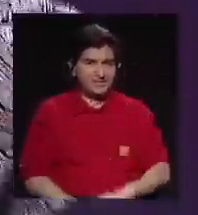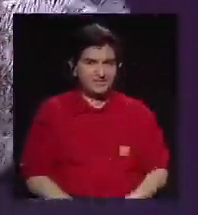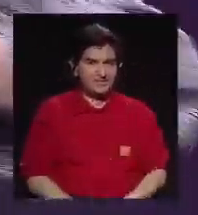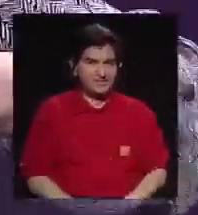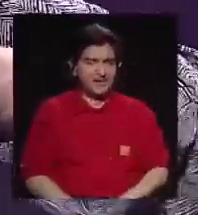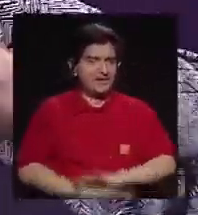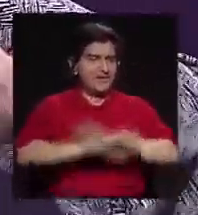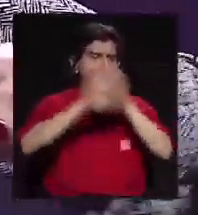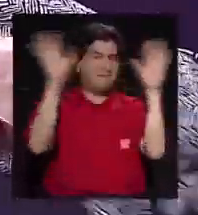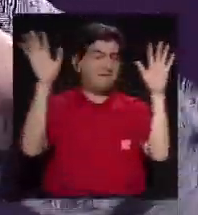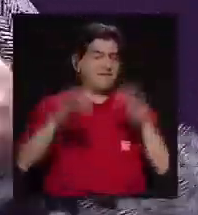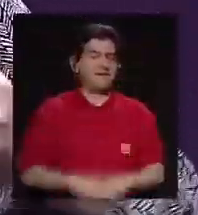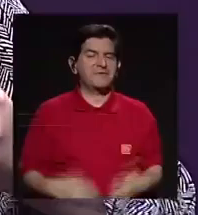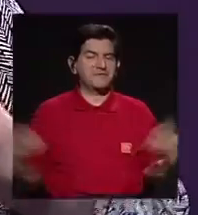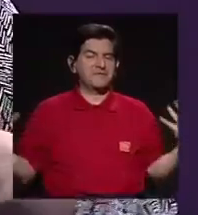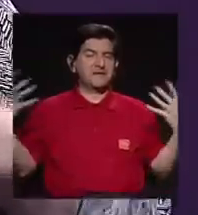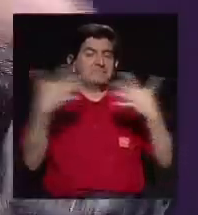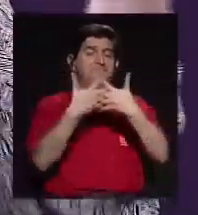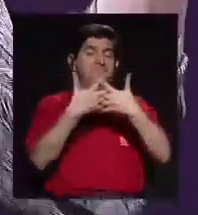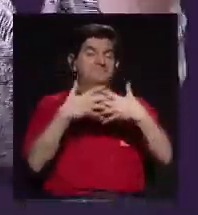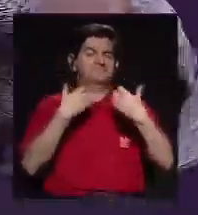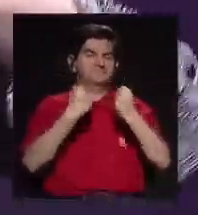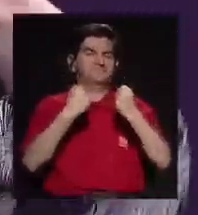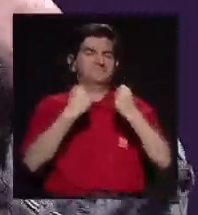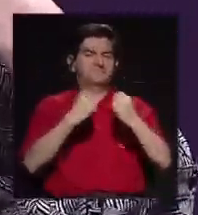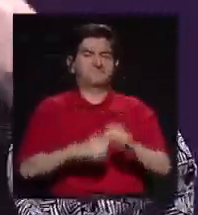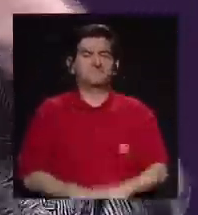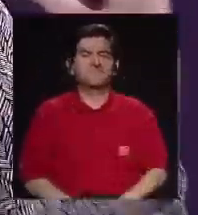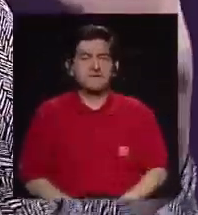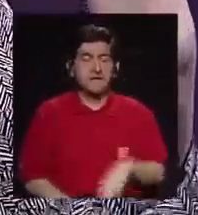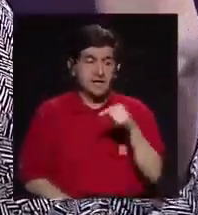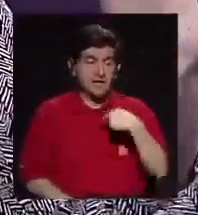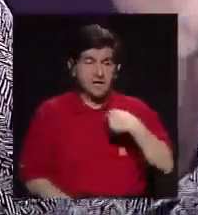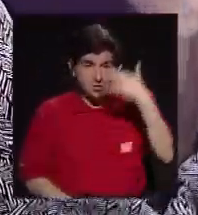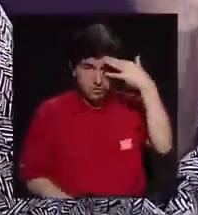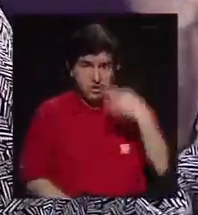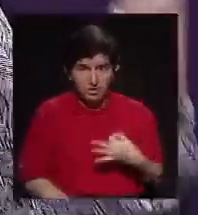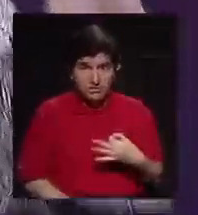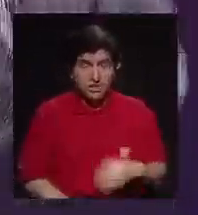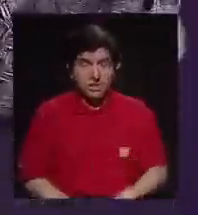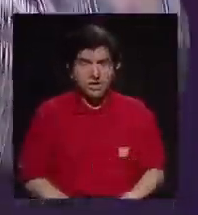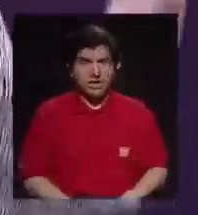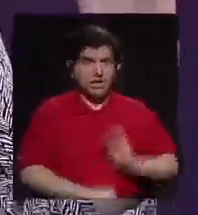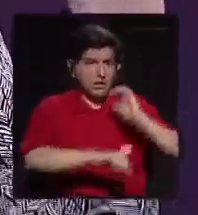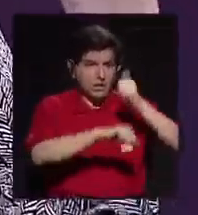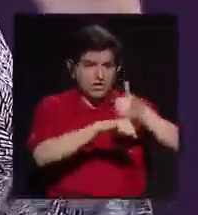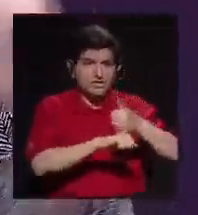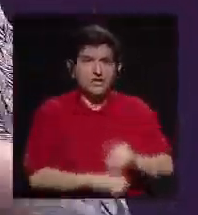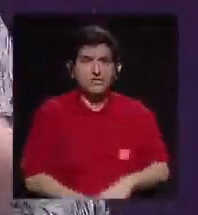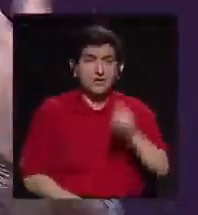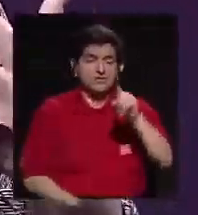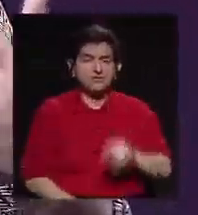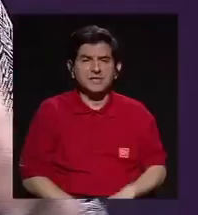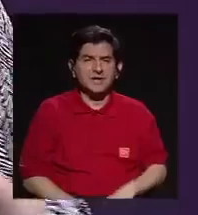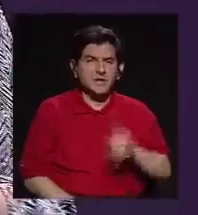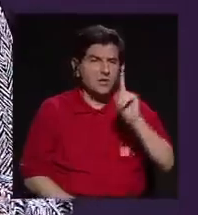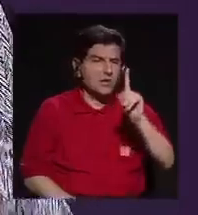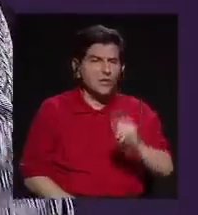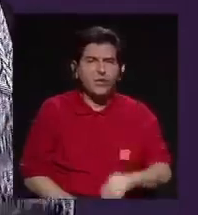claramente hacen una amalgama súper fuerte y de alguna manera, a mi criterio, crea un velo, ¿verdad? Un